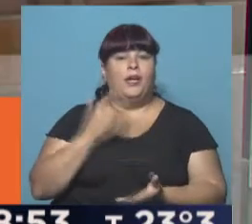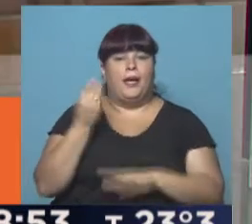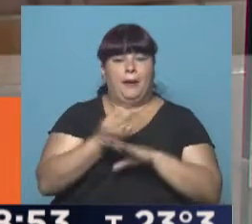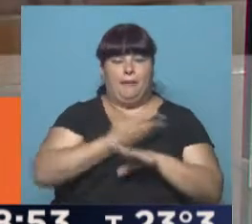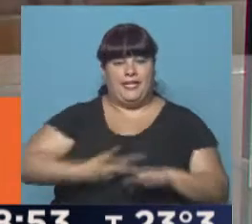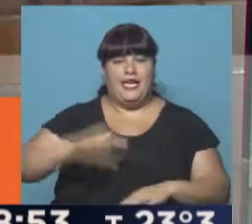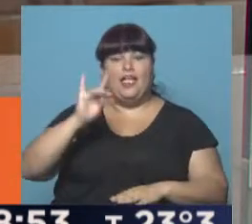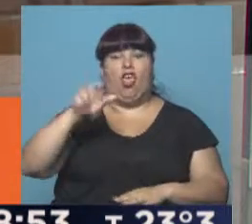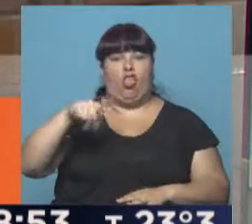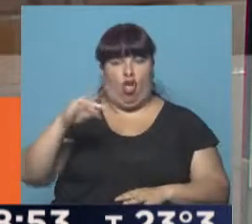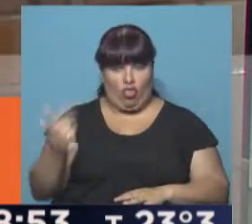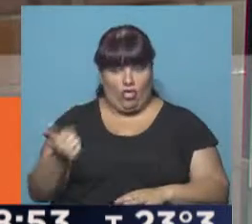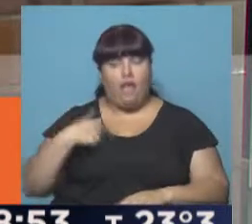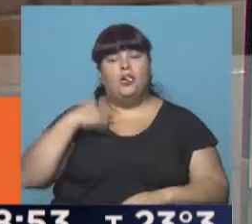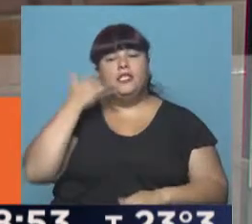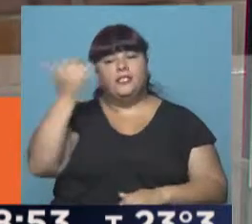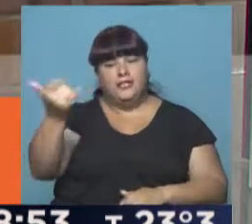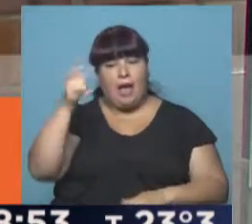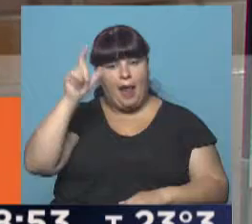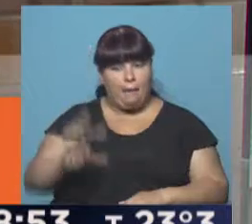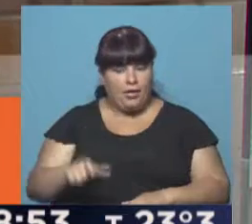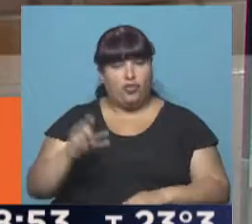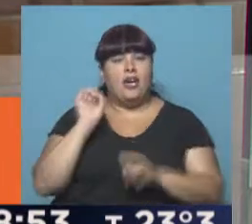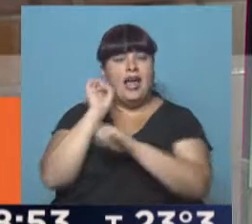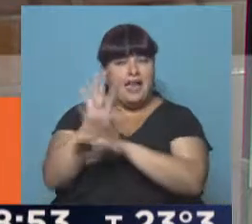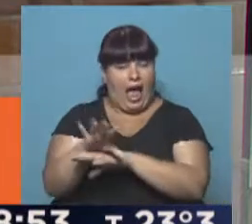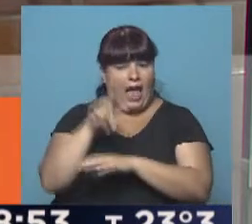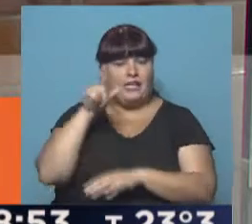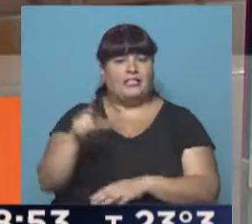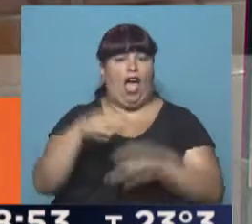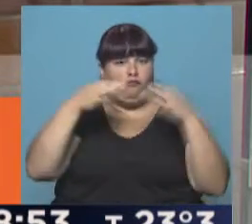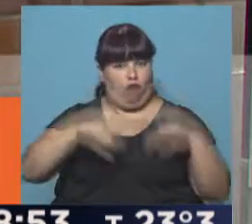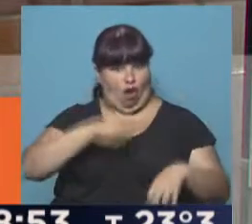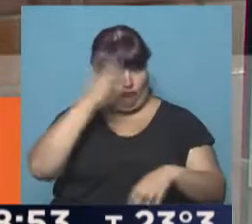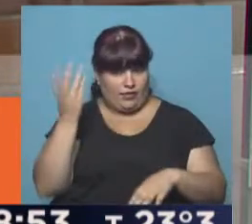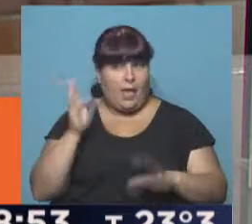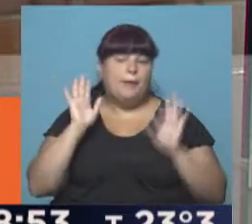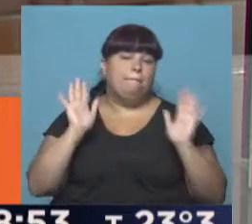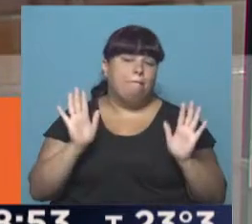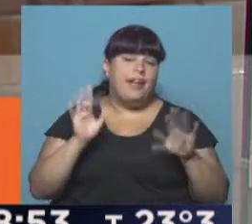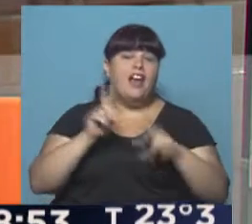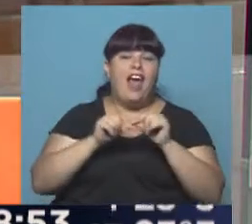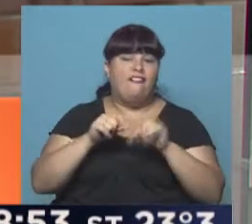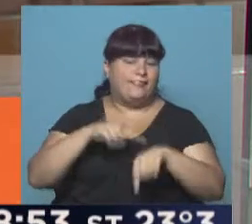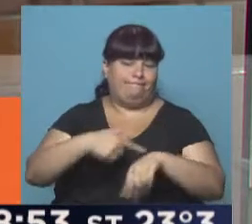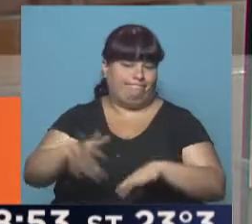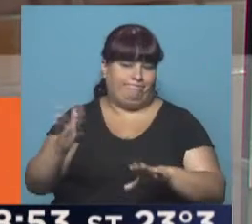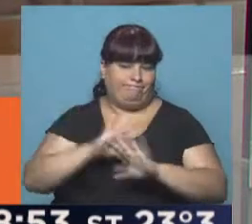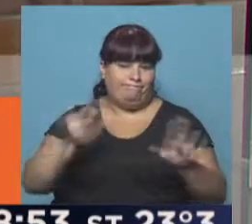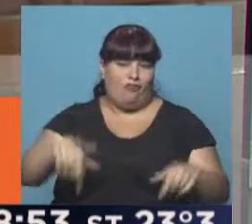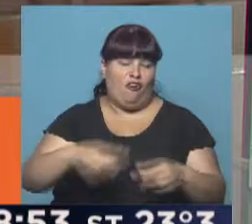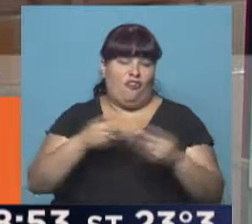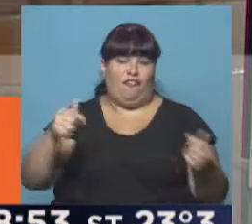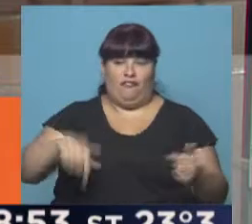victoria donde nos comunicamos con ella enviamos una carta formal pero bueno los plazos ya pasaron hoy